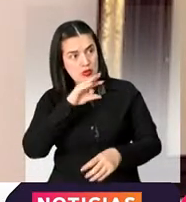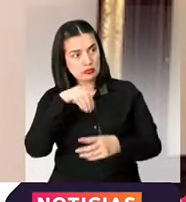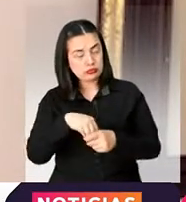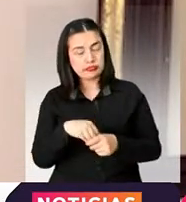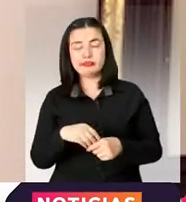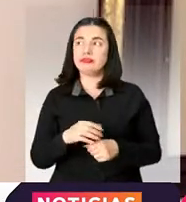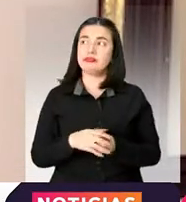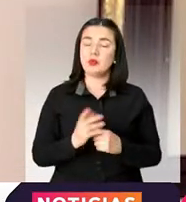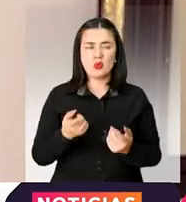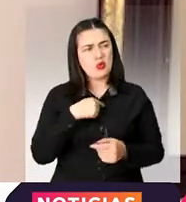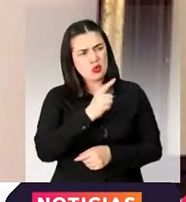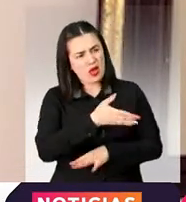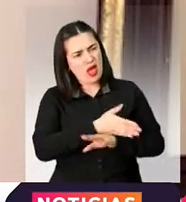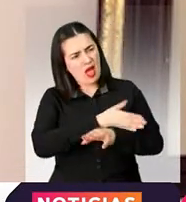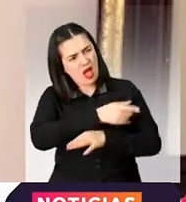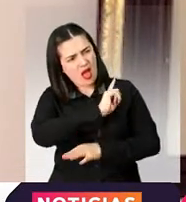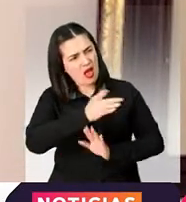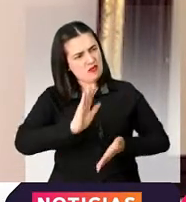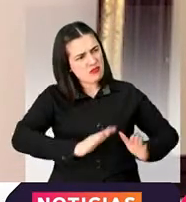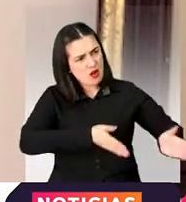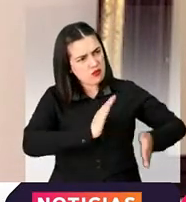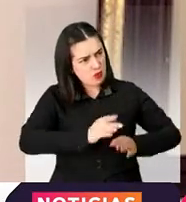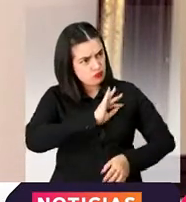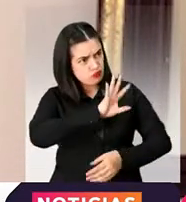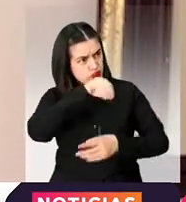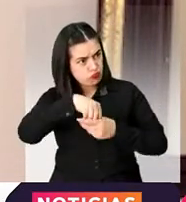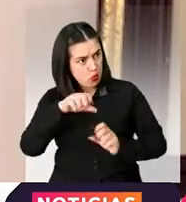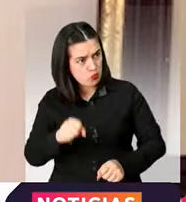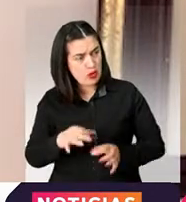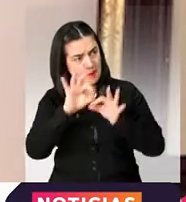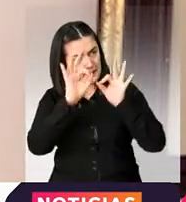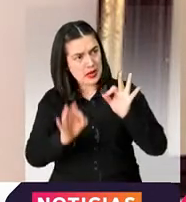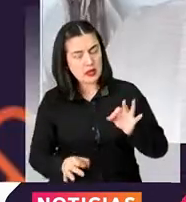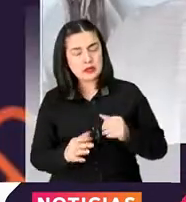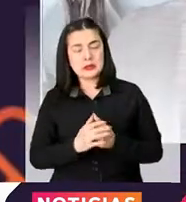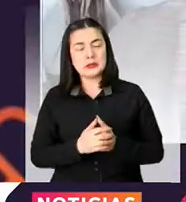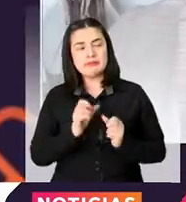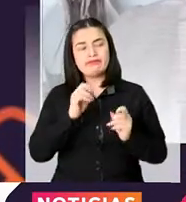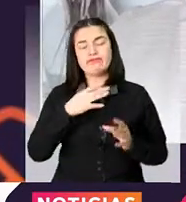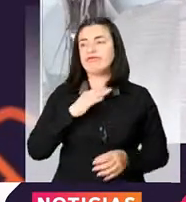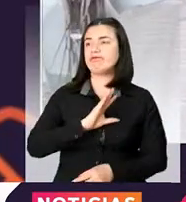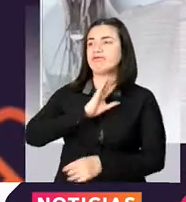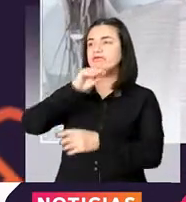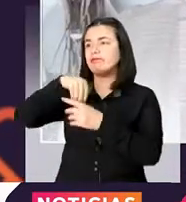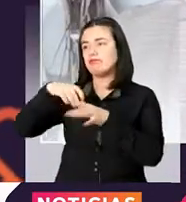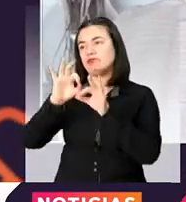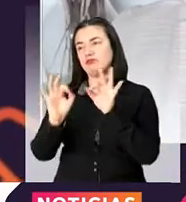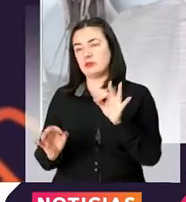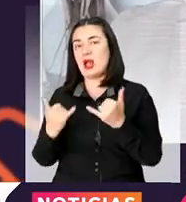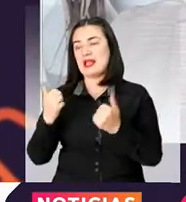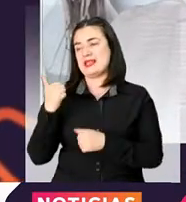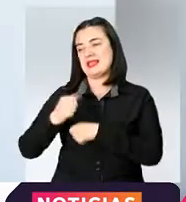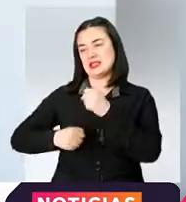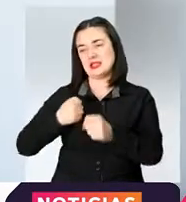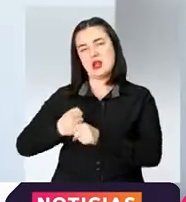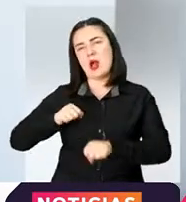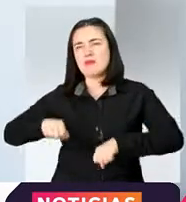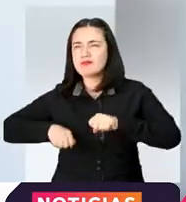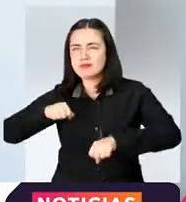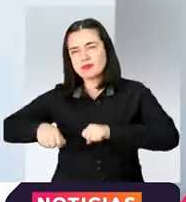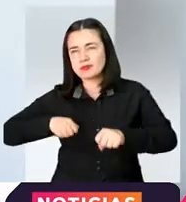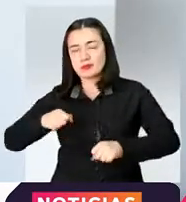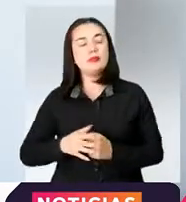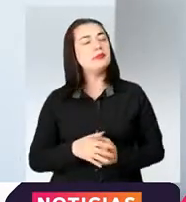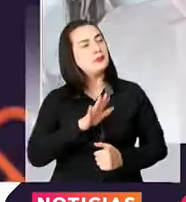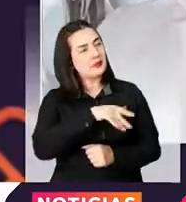años que había hecho patinaje de carreras, así que ingreso y bueno, pues ya llevo 10 años montando en bici. Diego,